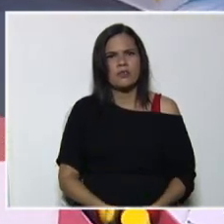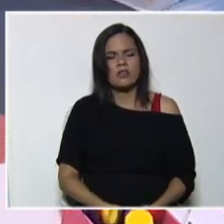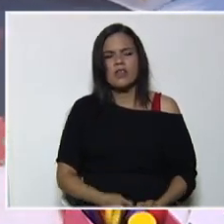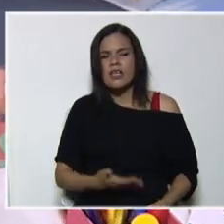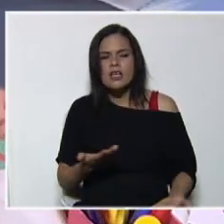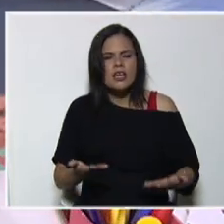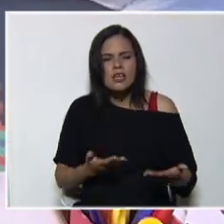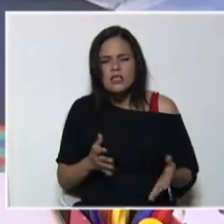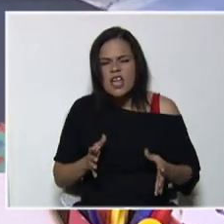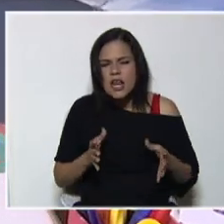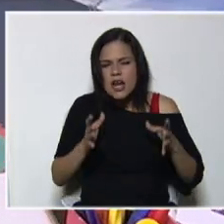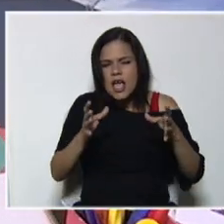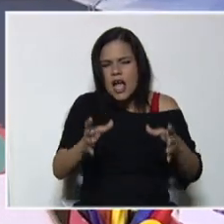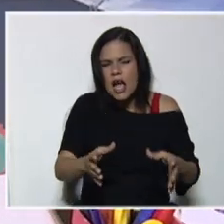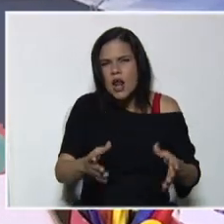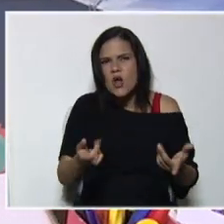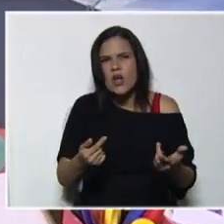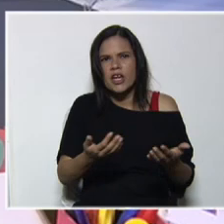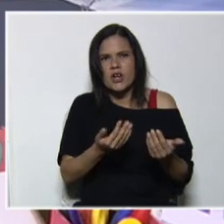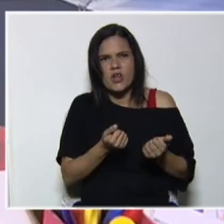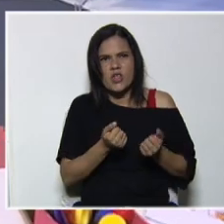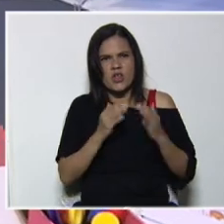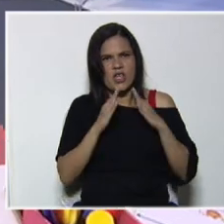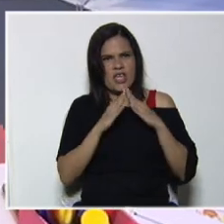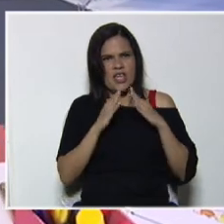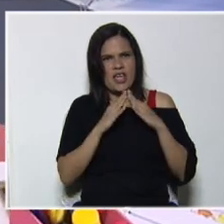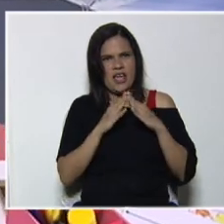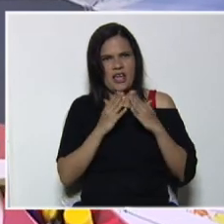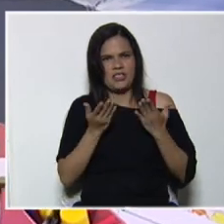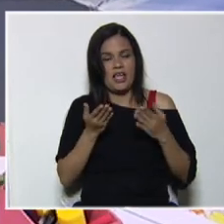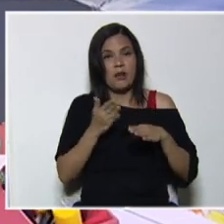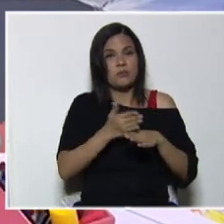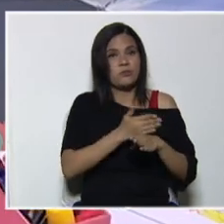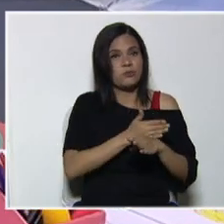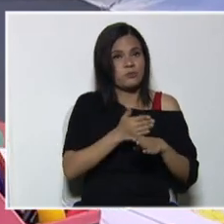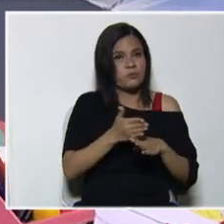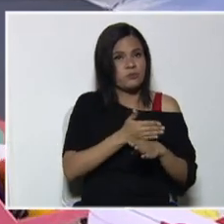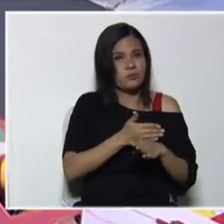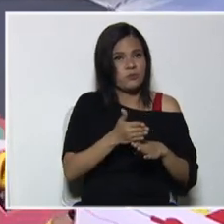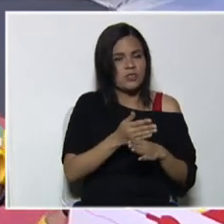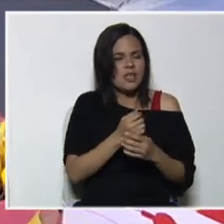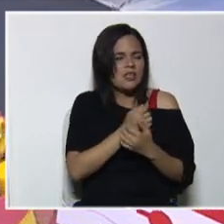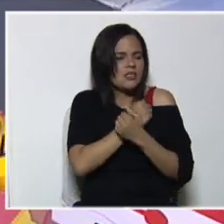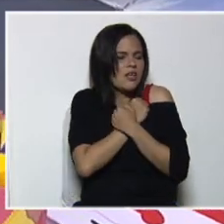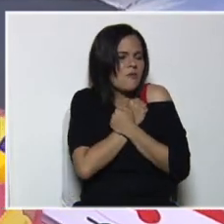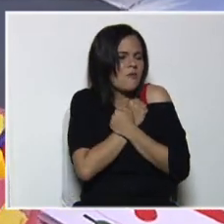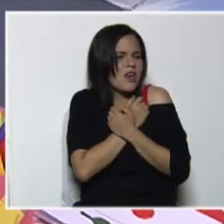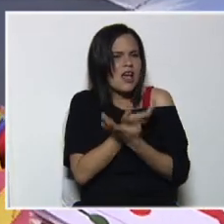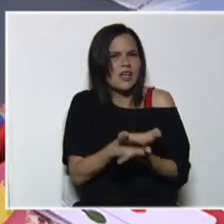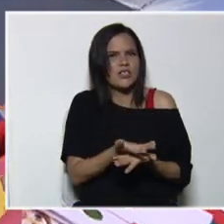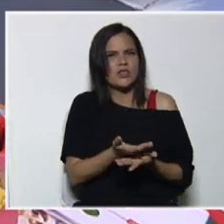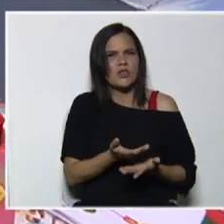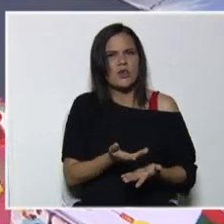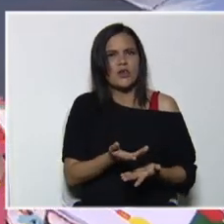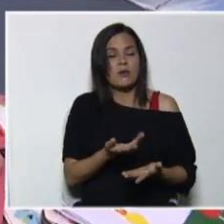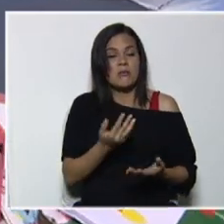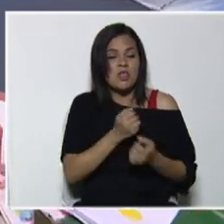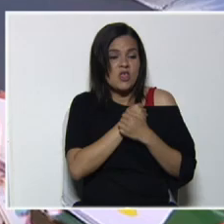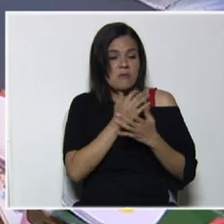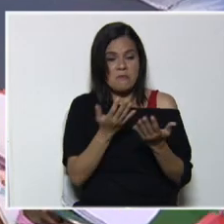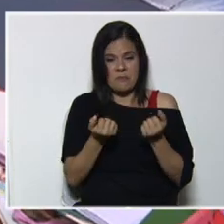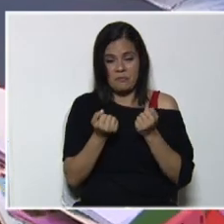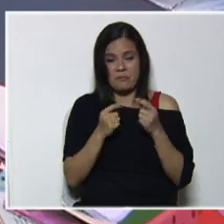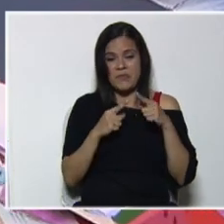regalo, ese obsequio que nos dieron en casa, ese compartir, ese abrazo que nos dio la tía que nos